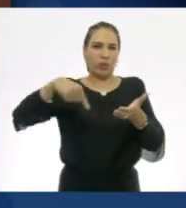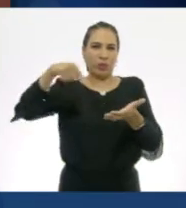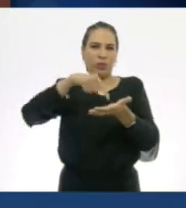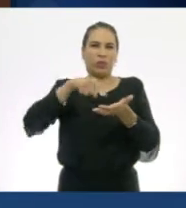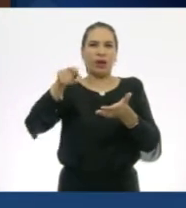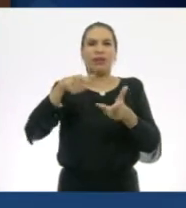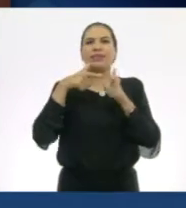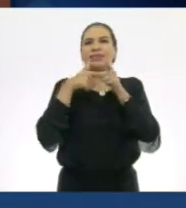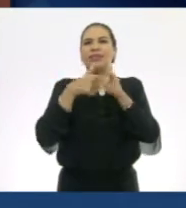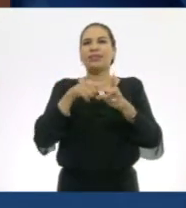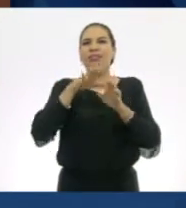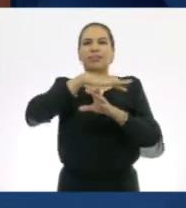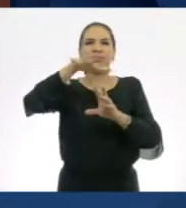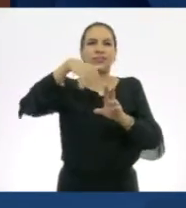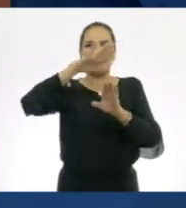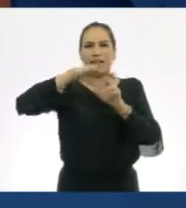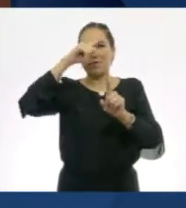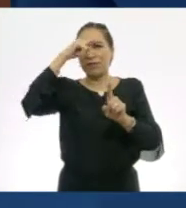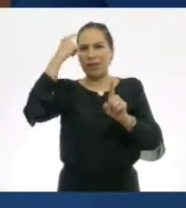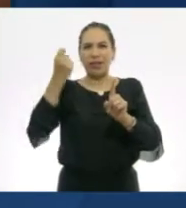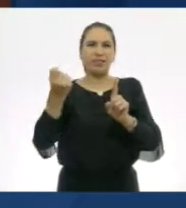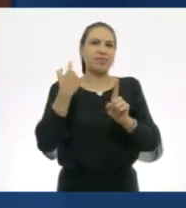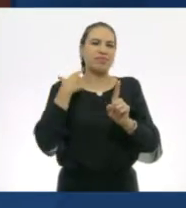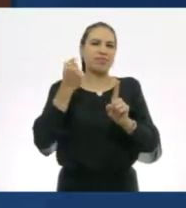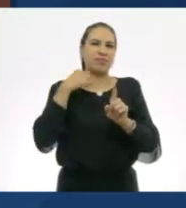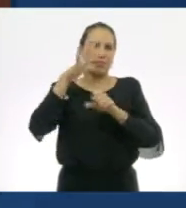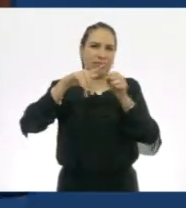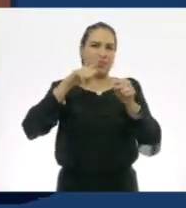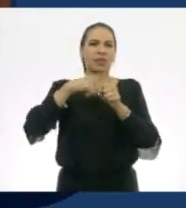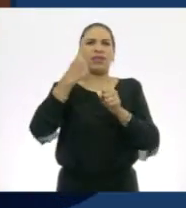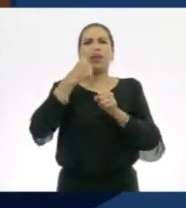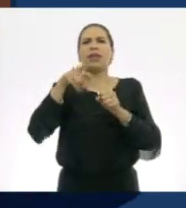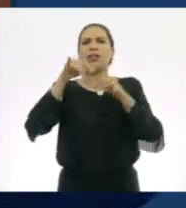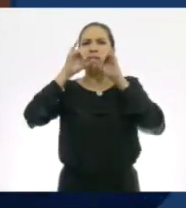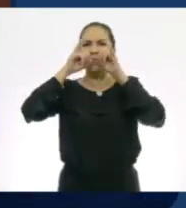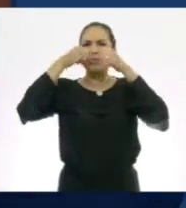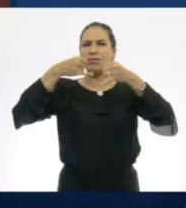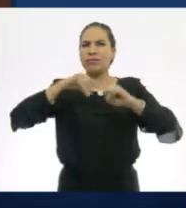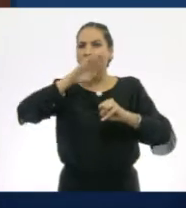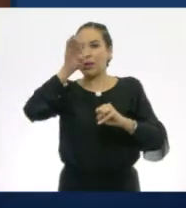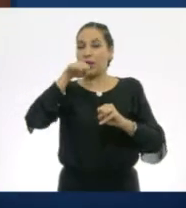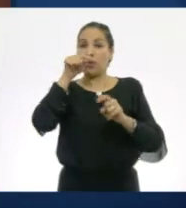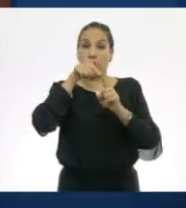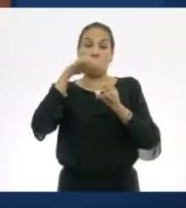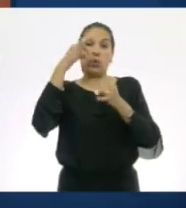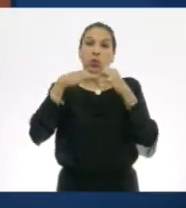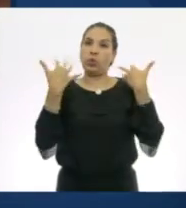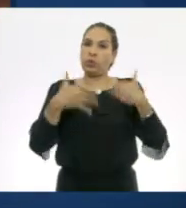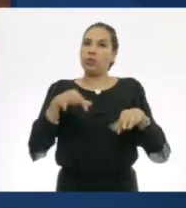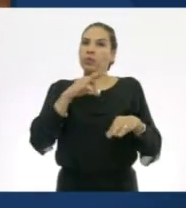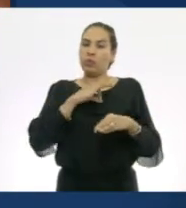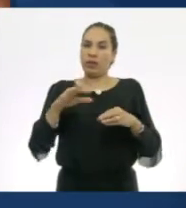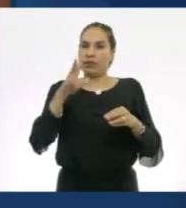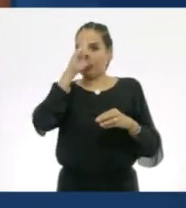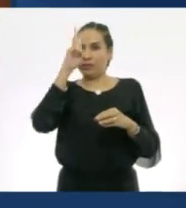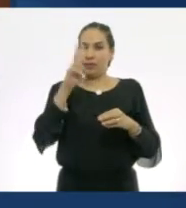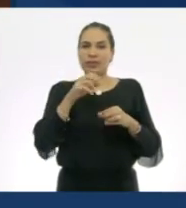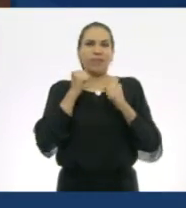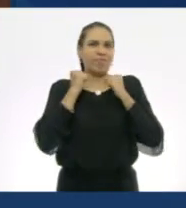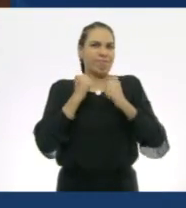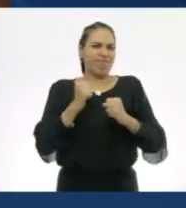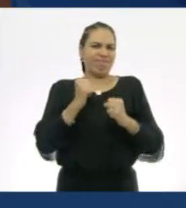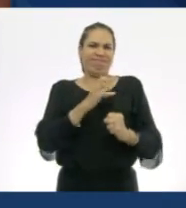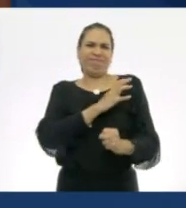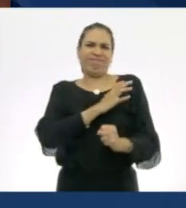seguían presas más fáciles de cazar que un mamut, ya que estos últimos podían representar enorme